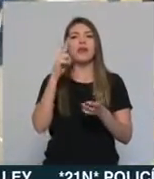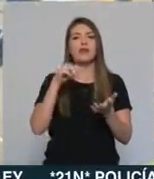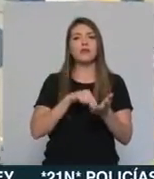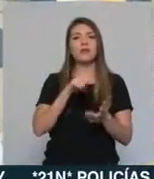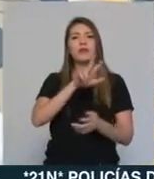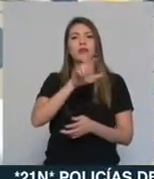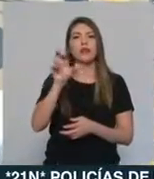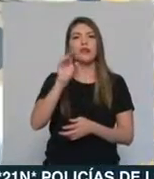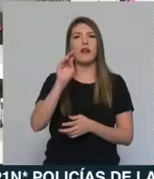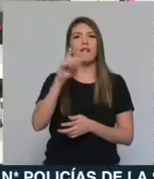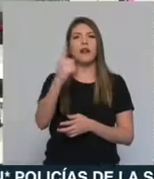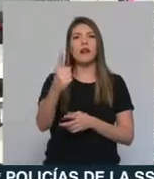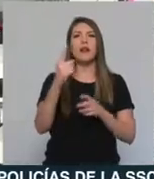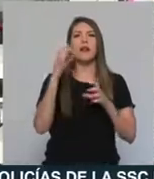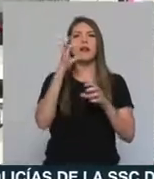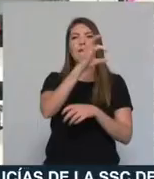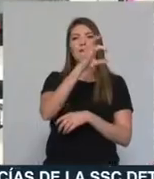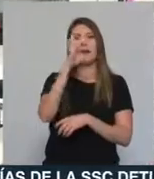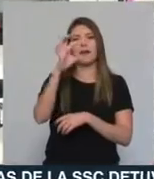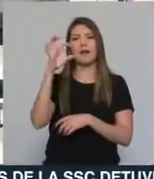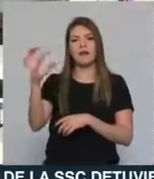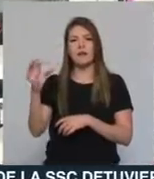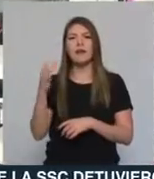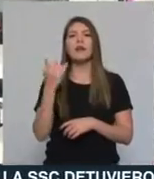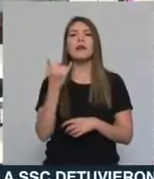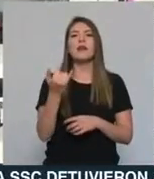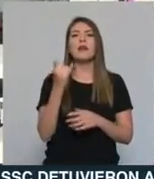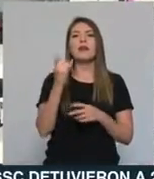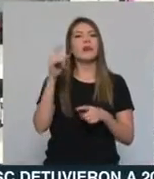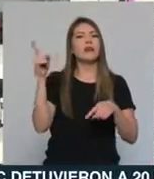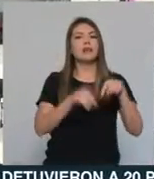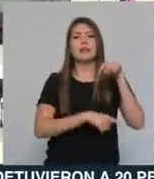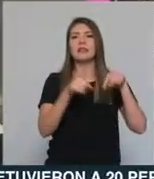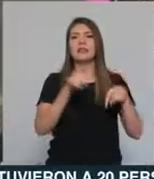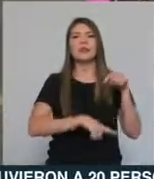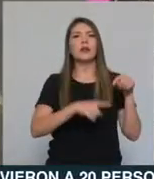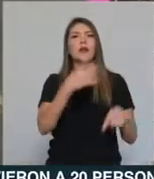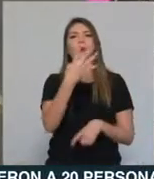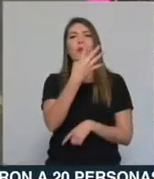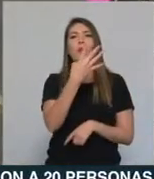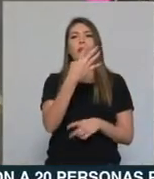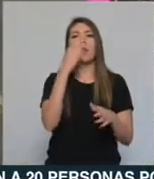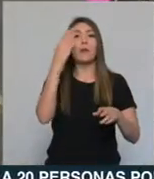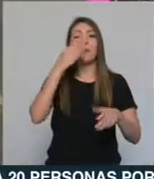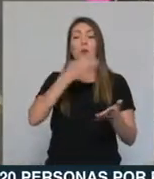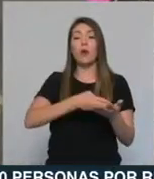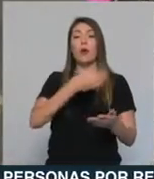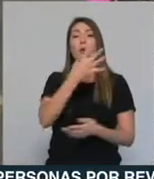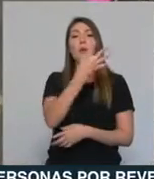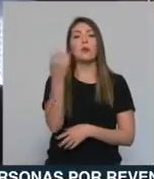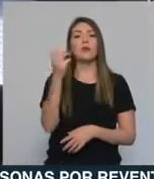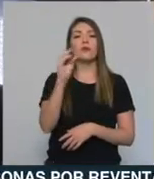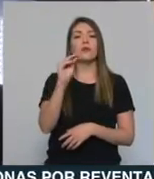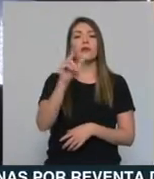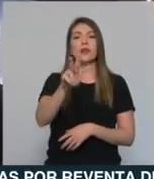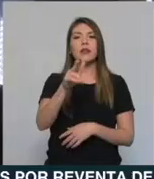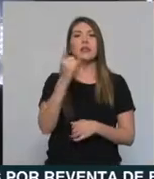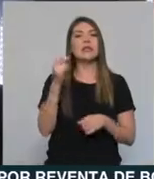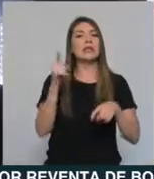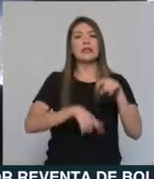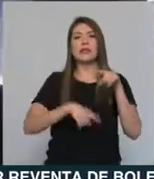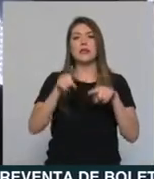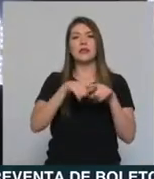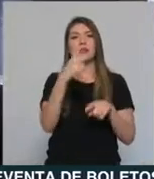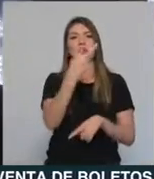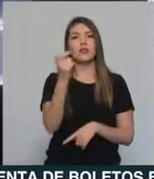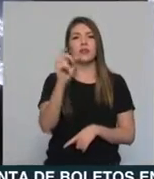las cuales se han sancionado a 498 y suspendido 271. En 100 días de administración ya